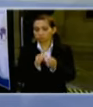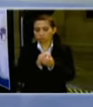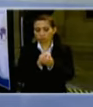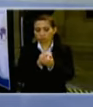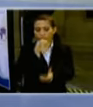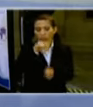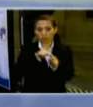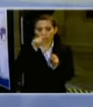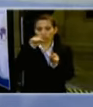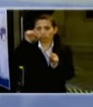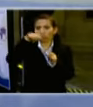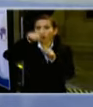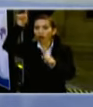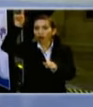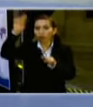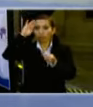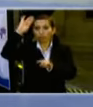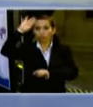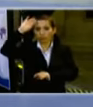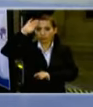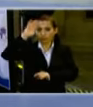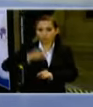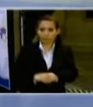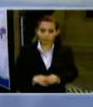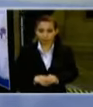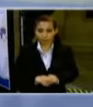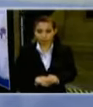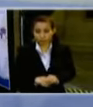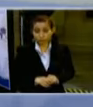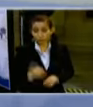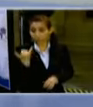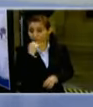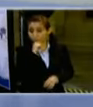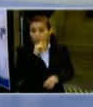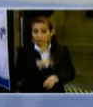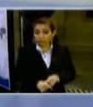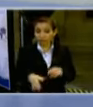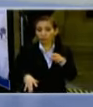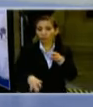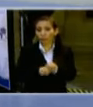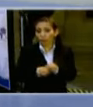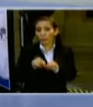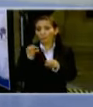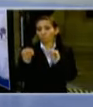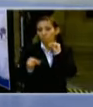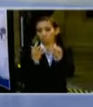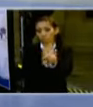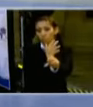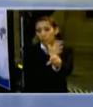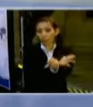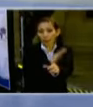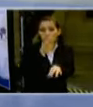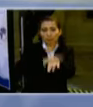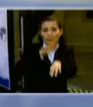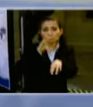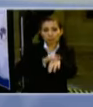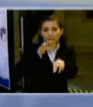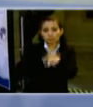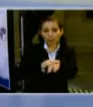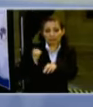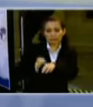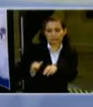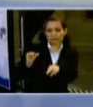crecimiento extraordinario que además ha venido acompañado de una mayor